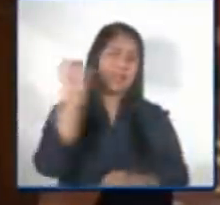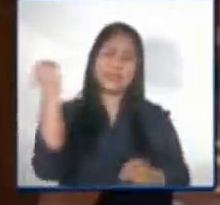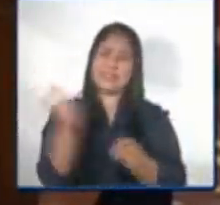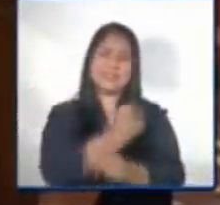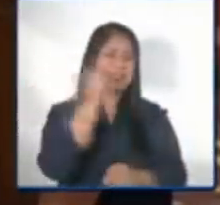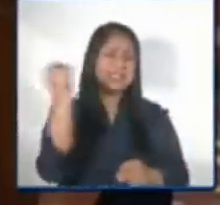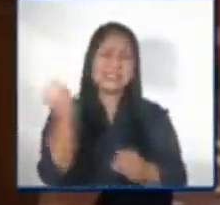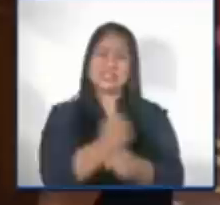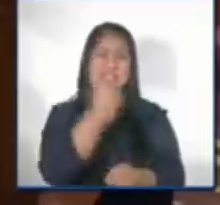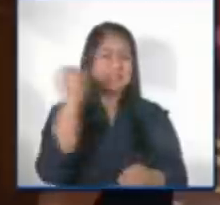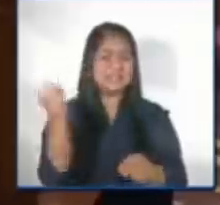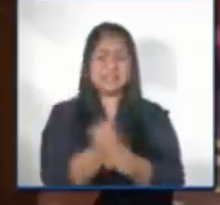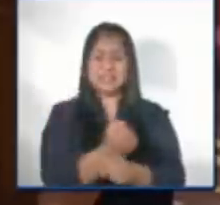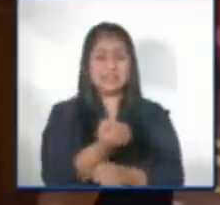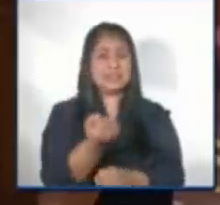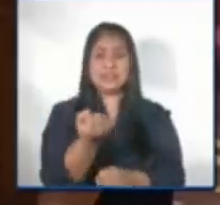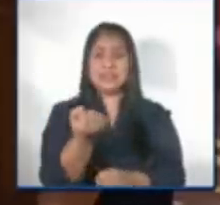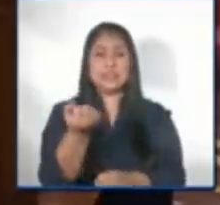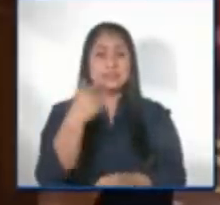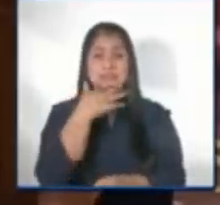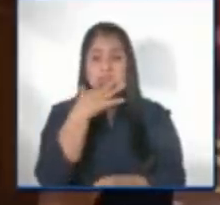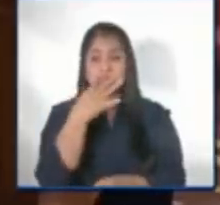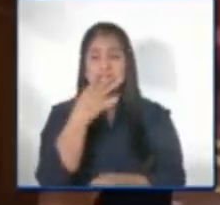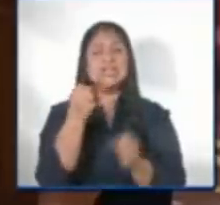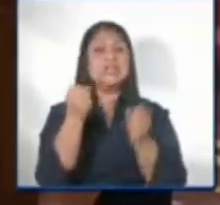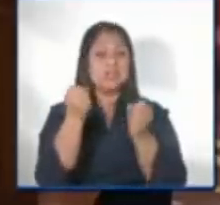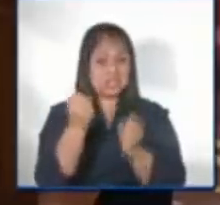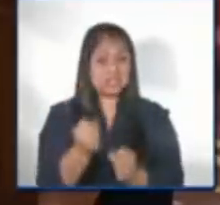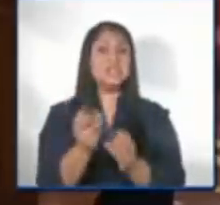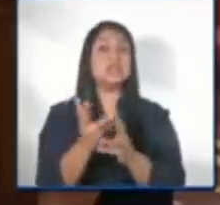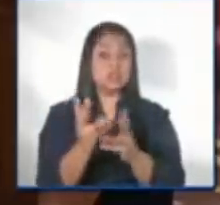de realidades que ha sido difícil de resolver.